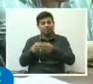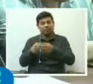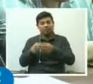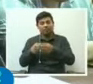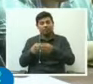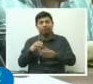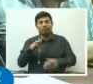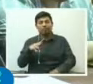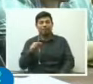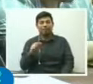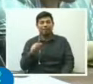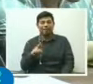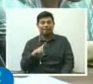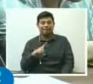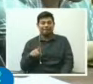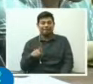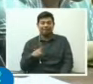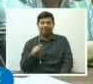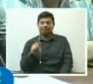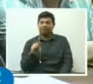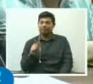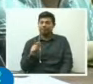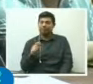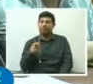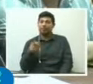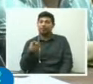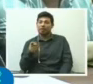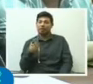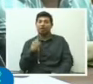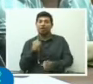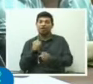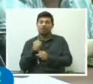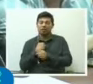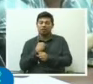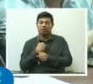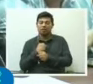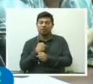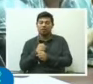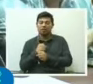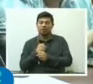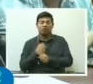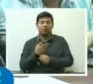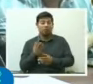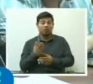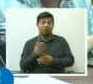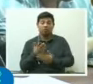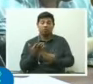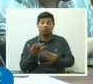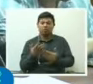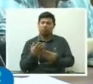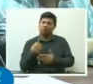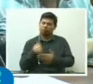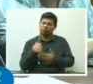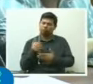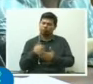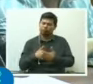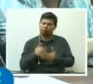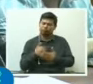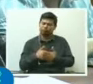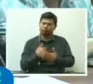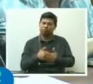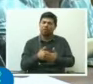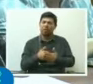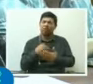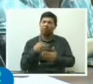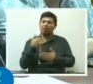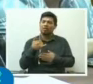que hace una tremenda organización, que está trabajando hace un buen tiempo sin fines de lucro, a puro pulso, para poder apoyar a